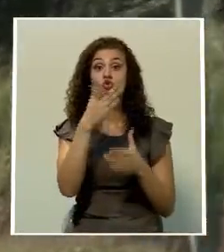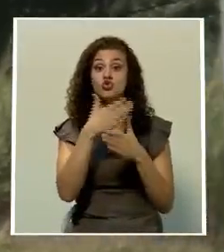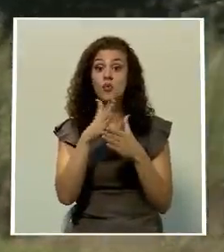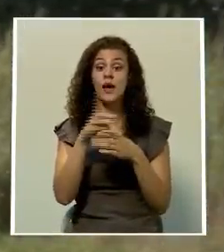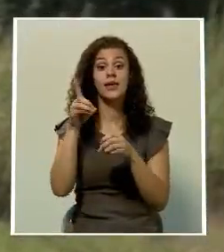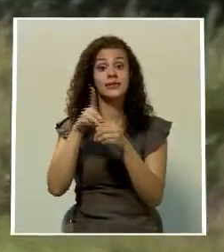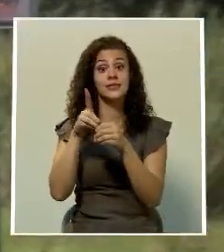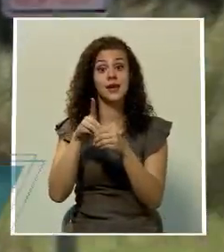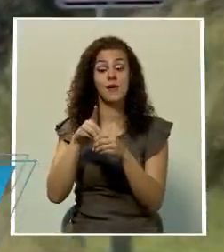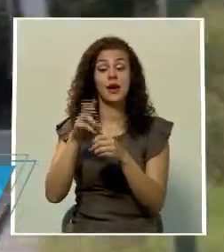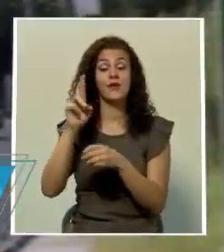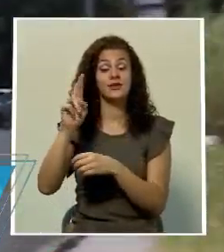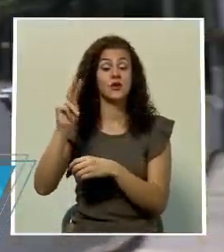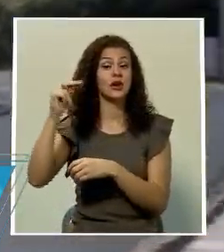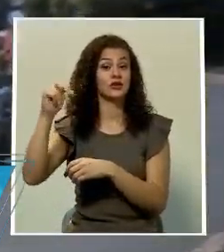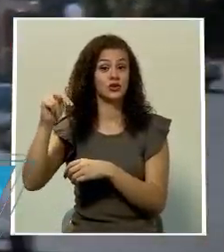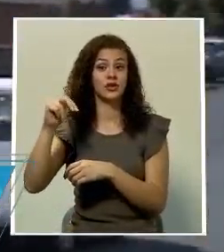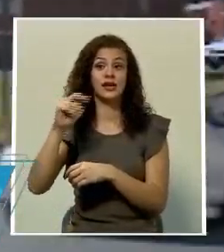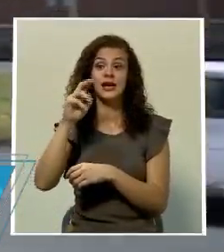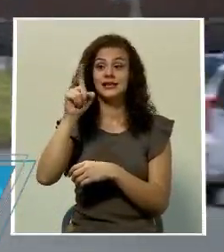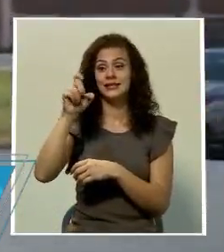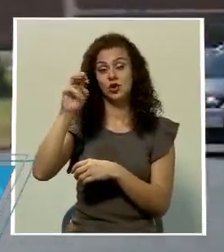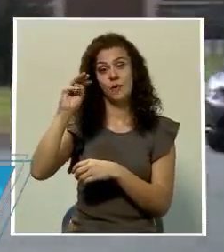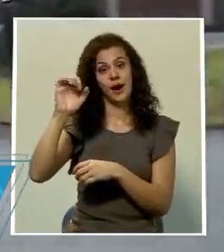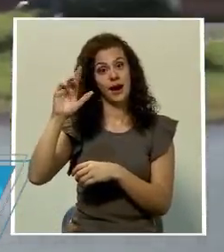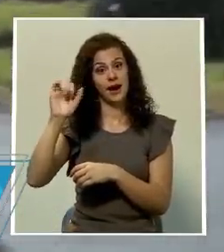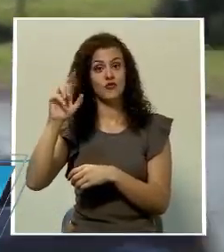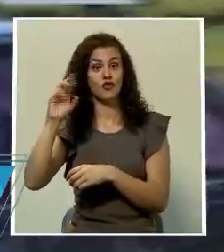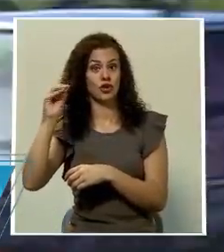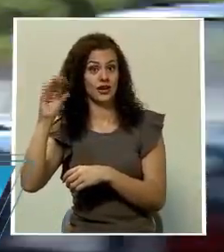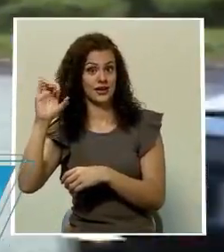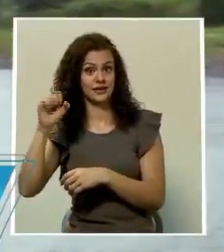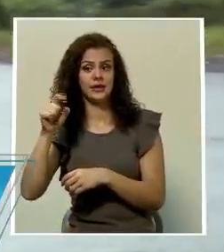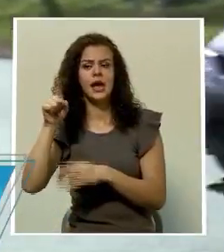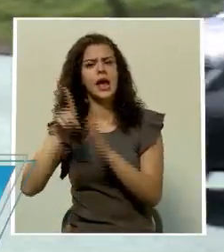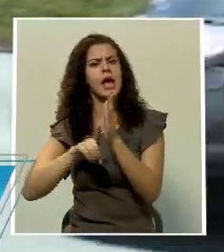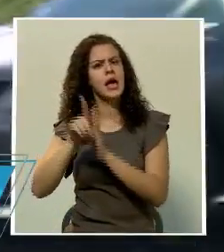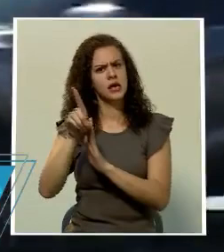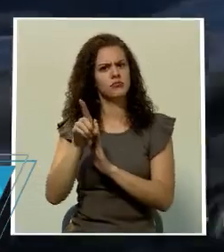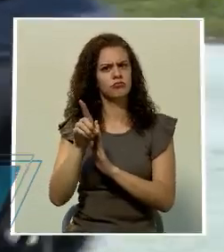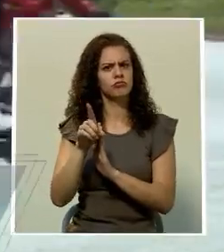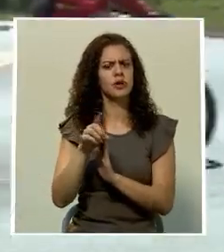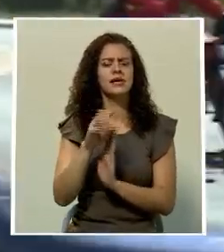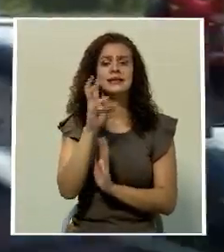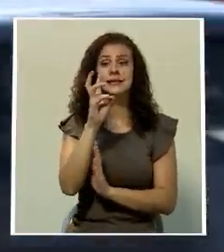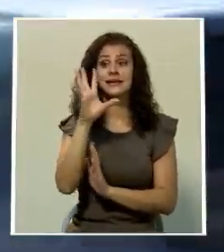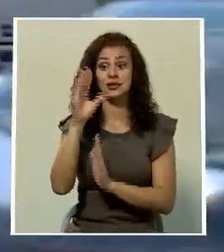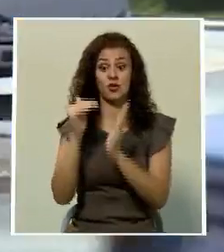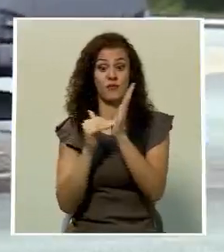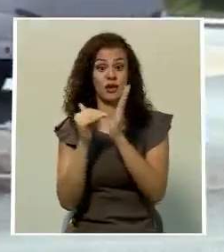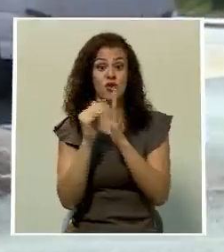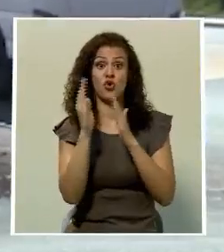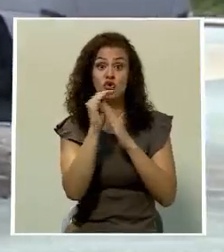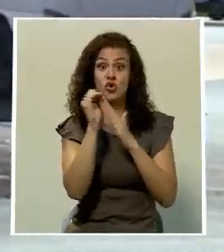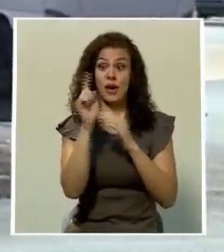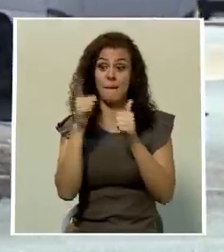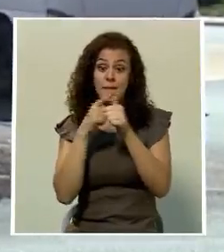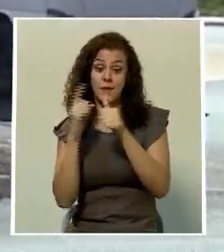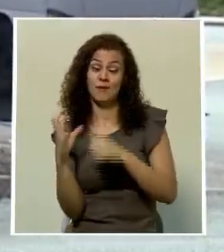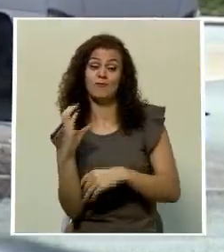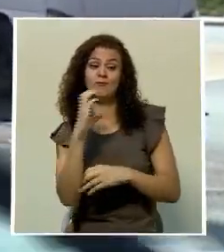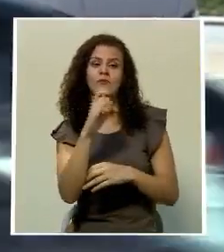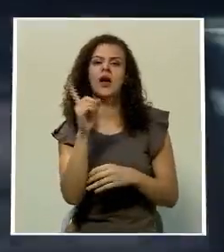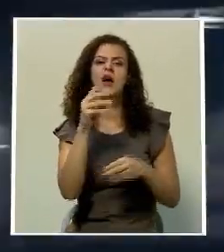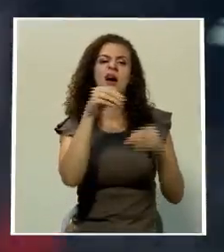parte, la diputada de Restauración Nacional, Xiomara Rodríguez, destacó que $65 millones de ese primer desembolso